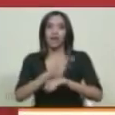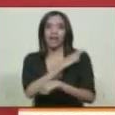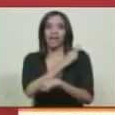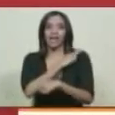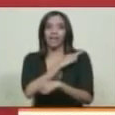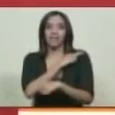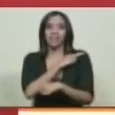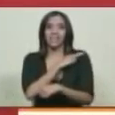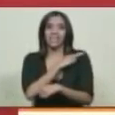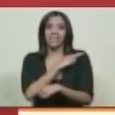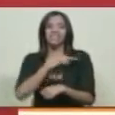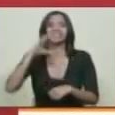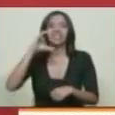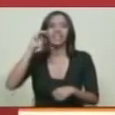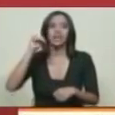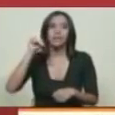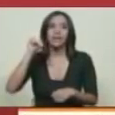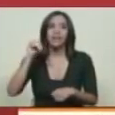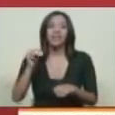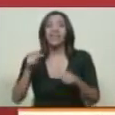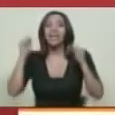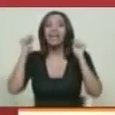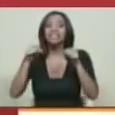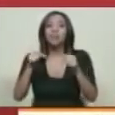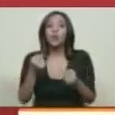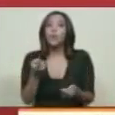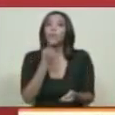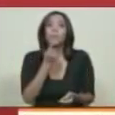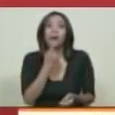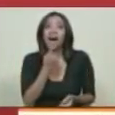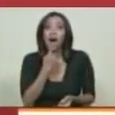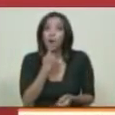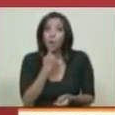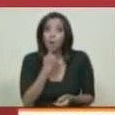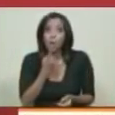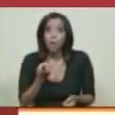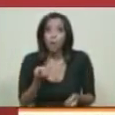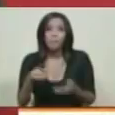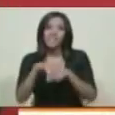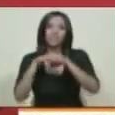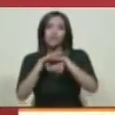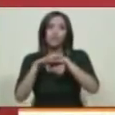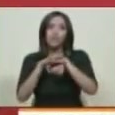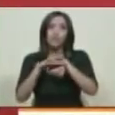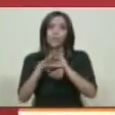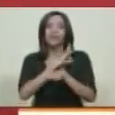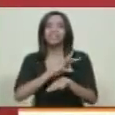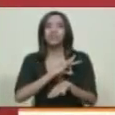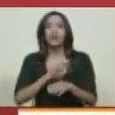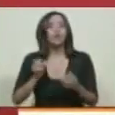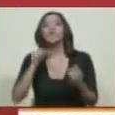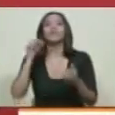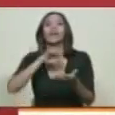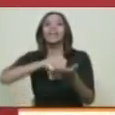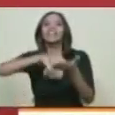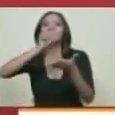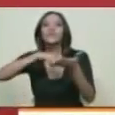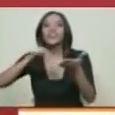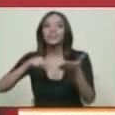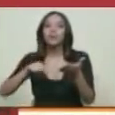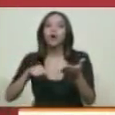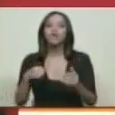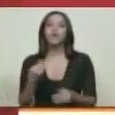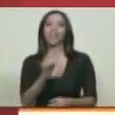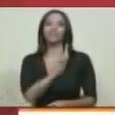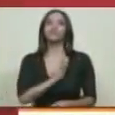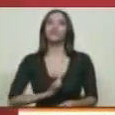Al gerente del supermercado. Ese es un pajugo, y me disculpa, señor, porque ahí el que firmó fue el dueño de la cadena central